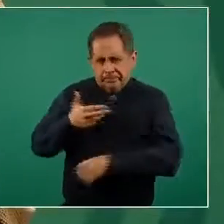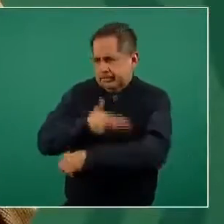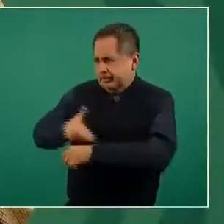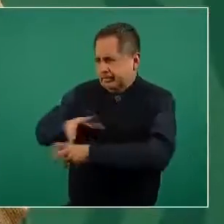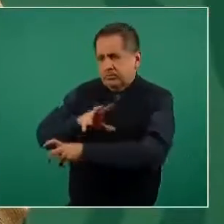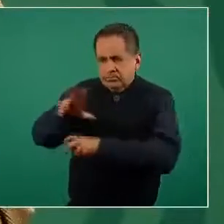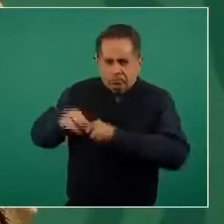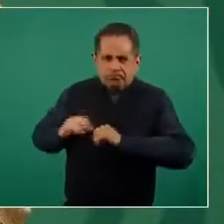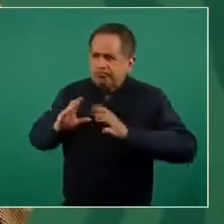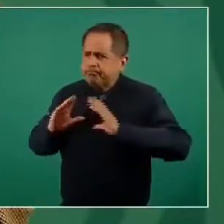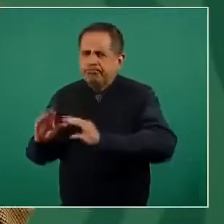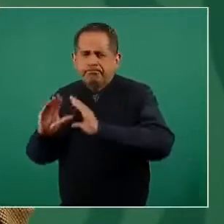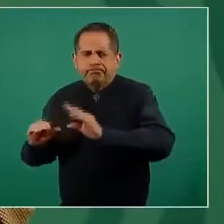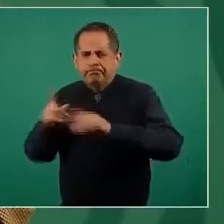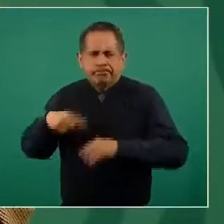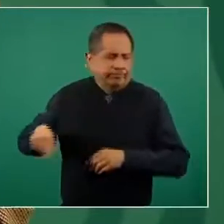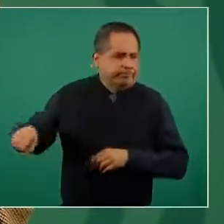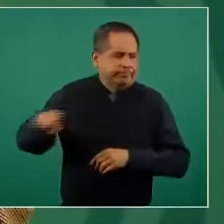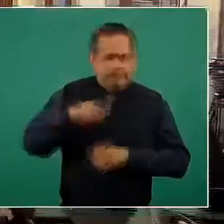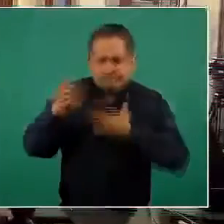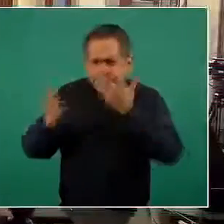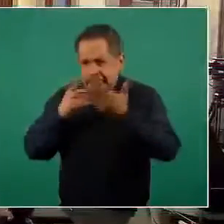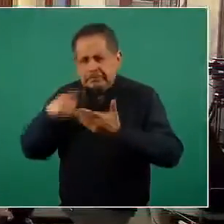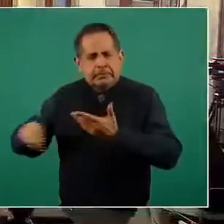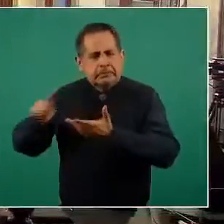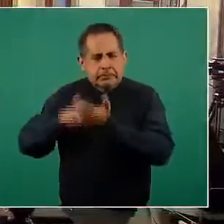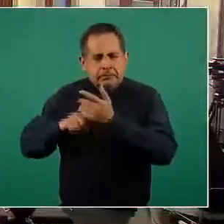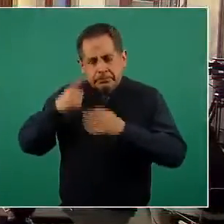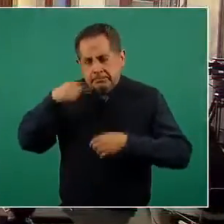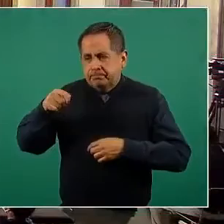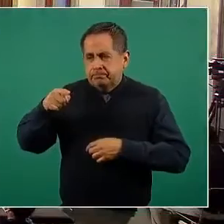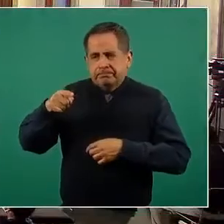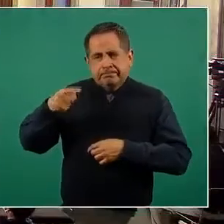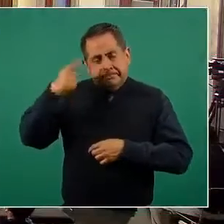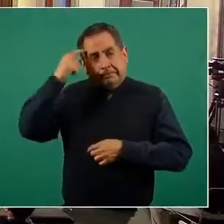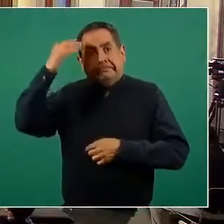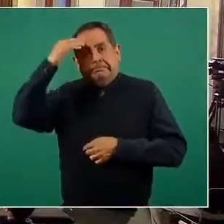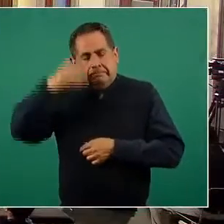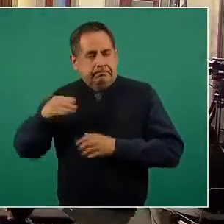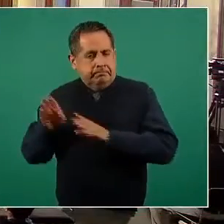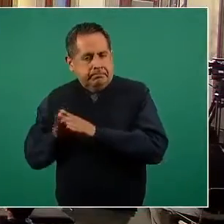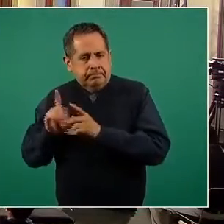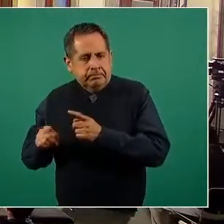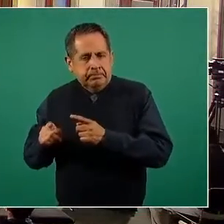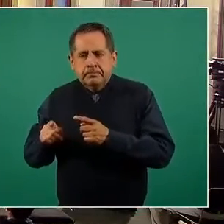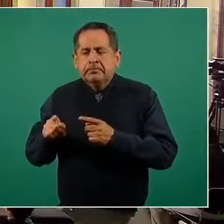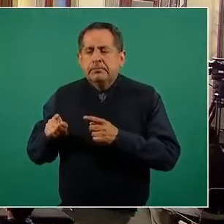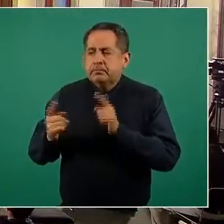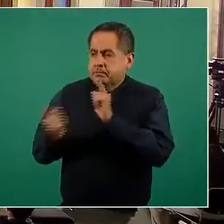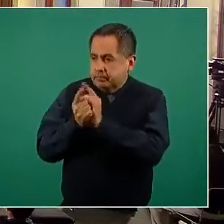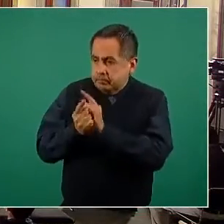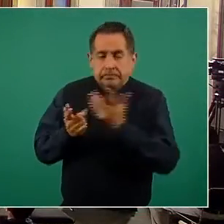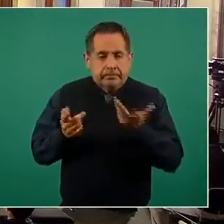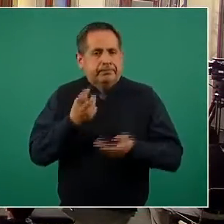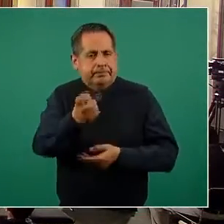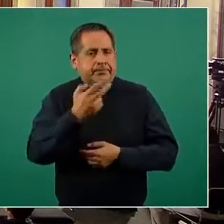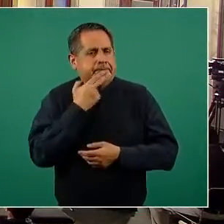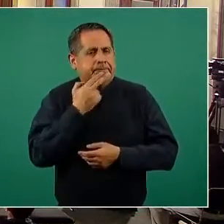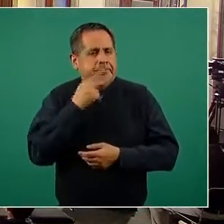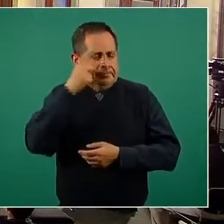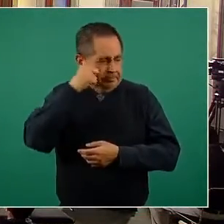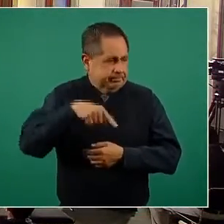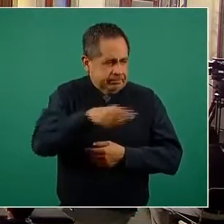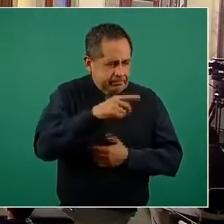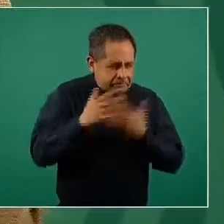de capacitación en los diferentes centros de atención de primer nivel para que se identifiquen estos eventos y